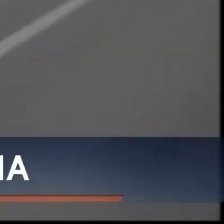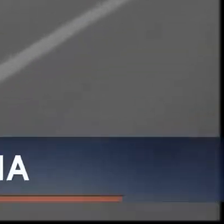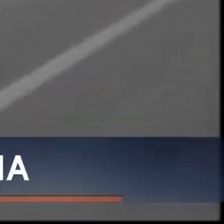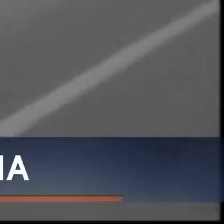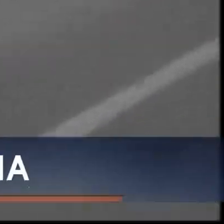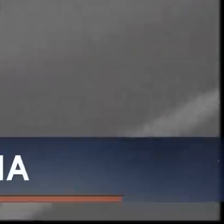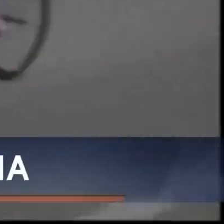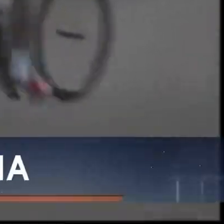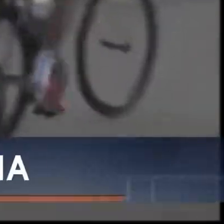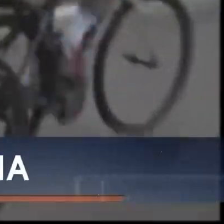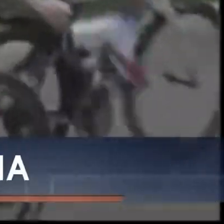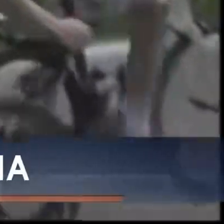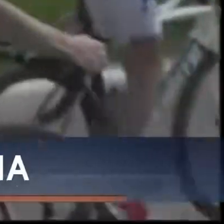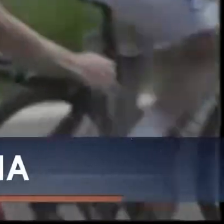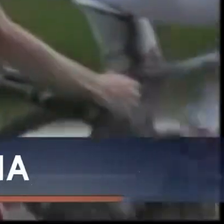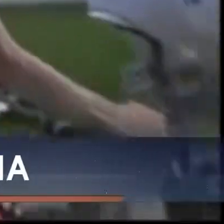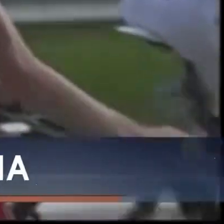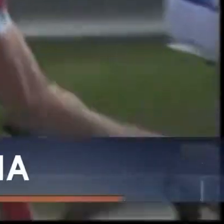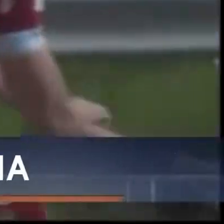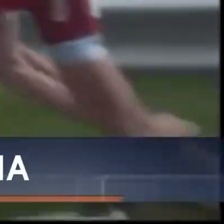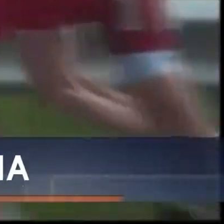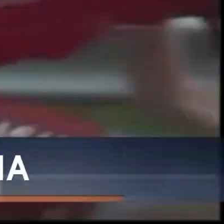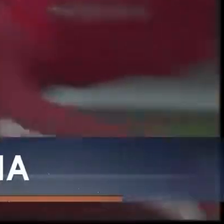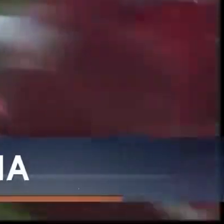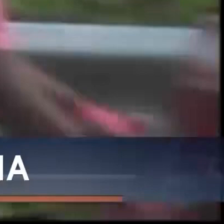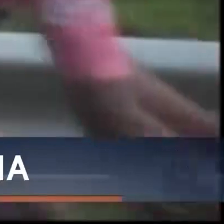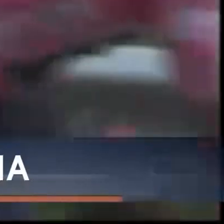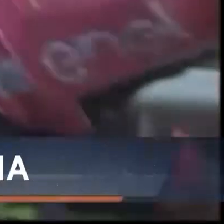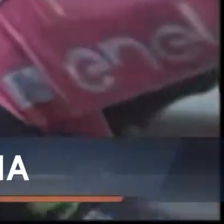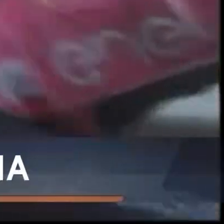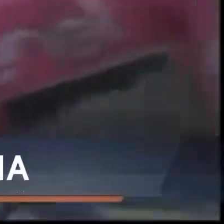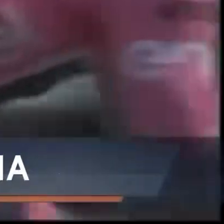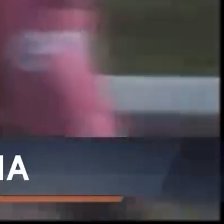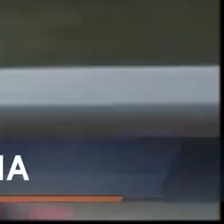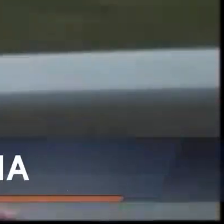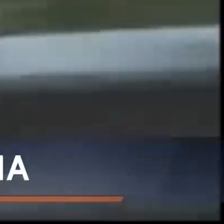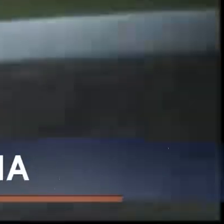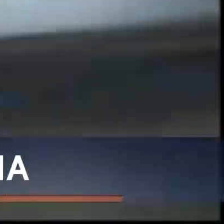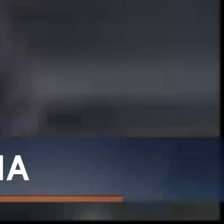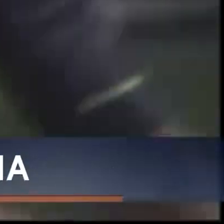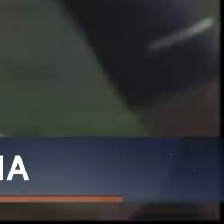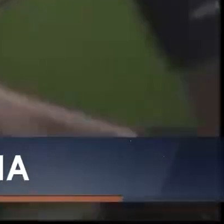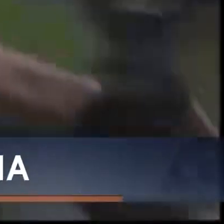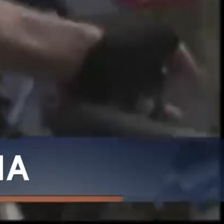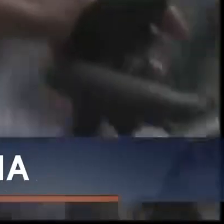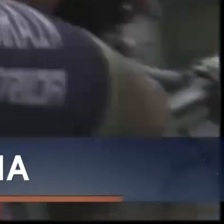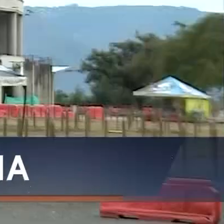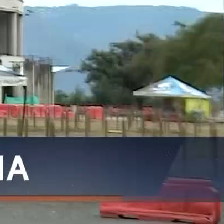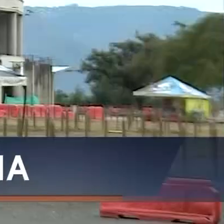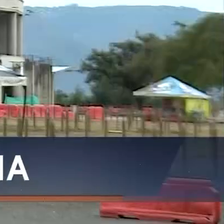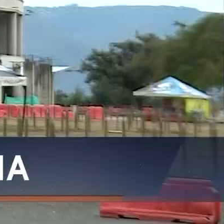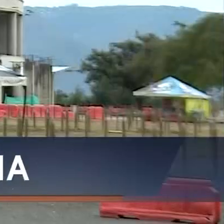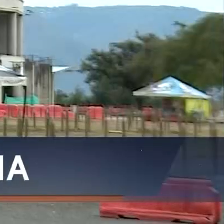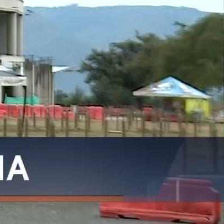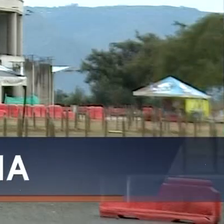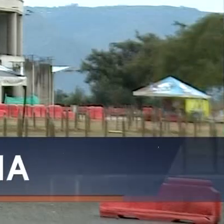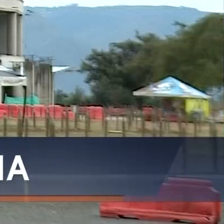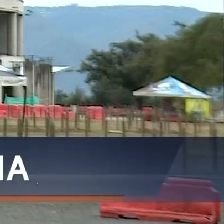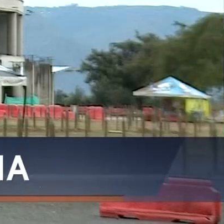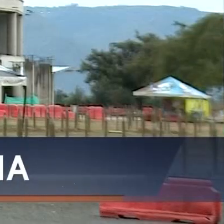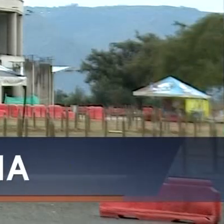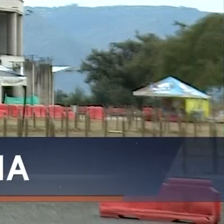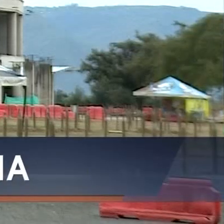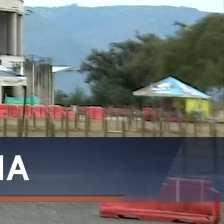En los deportes, el Giro en su recta final. Hace 3 años, Nairo fue el rey. Y les contamos qué pasó entre